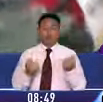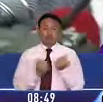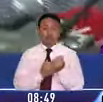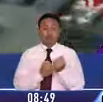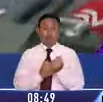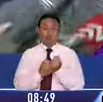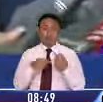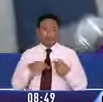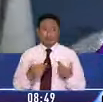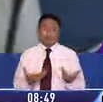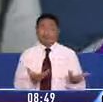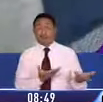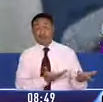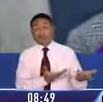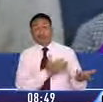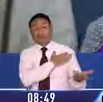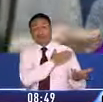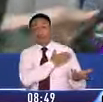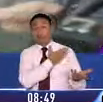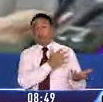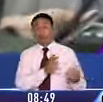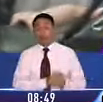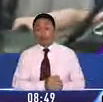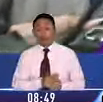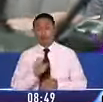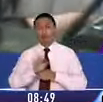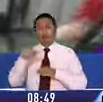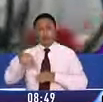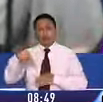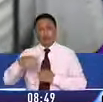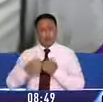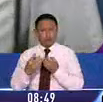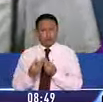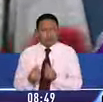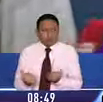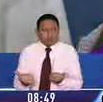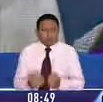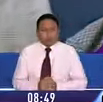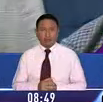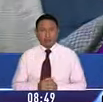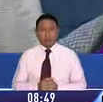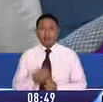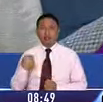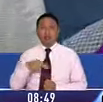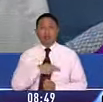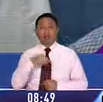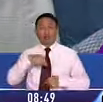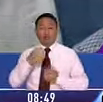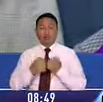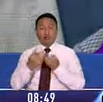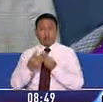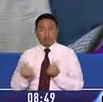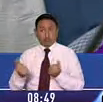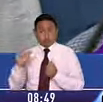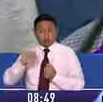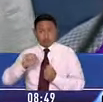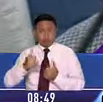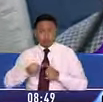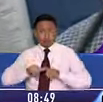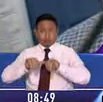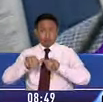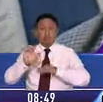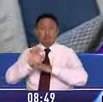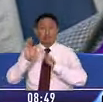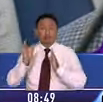mucho al pueblo ecuatoriano. Ellos necesitan que les solucionen sus problemas y nosotros estamos solucionando los problemas del pueblo ecuatoriano. Y el